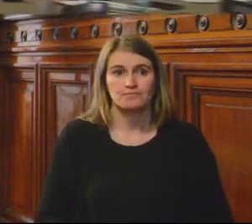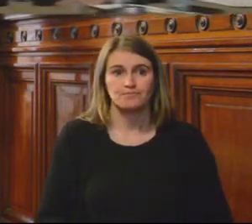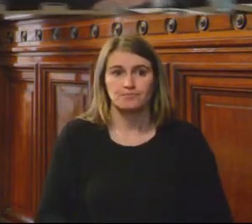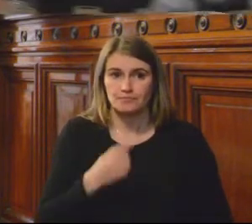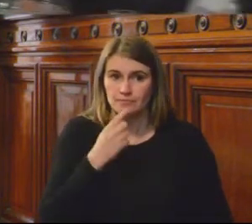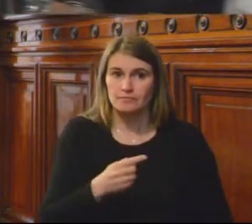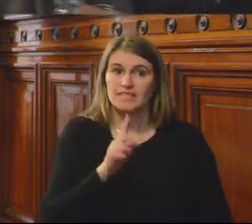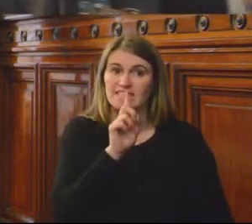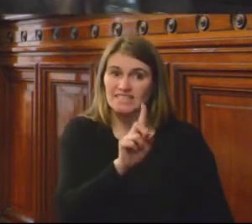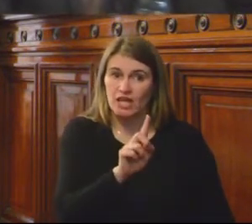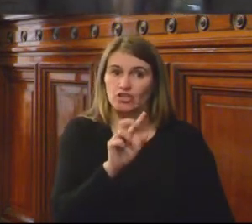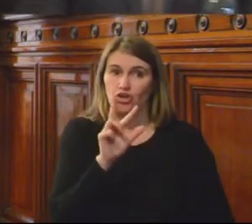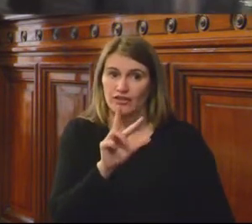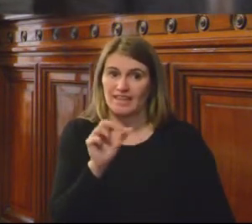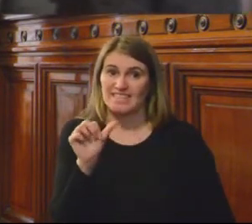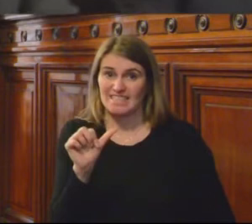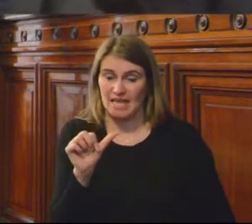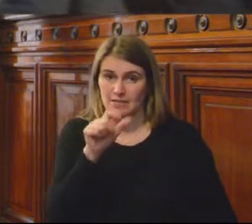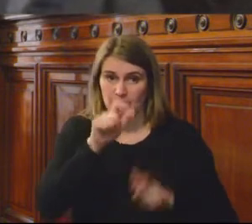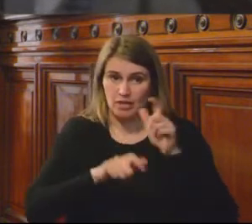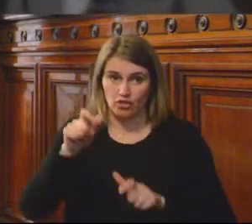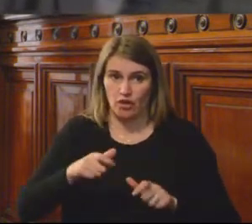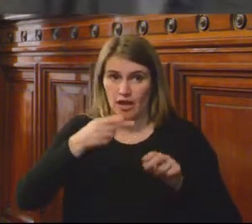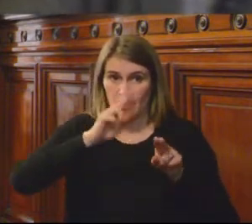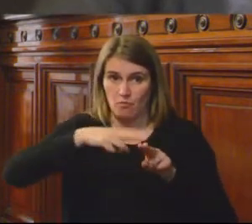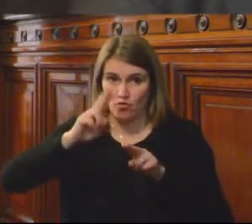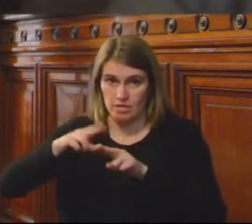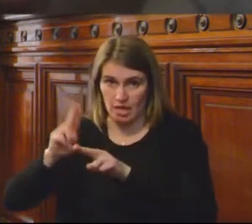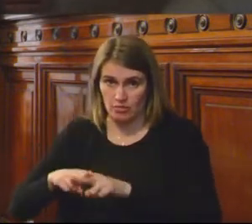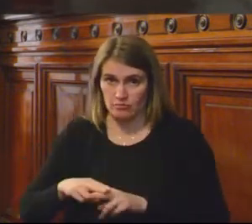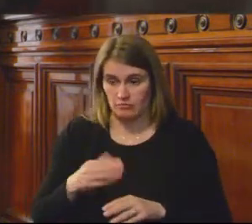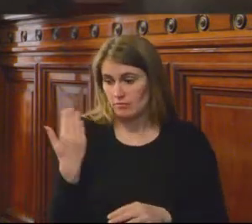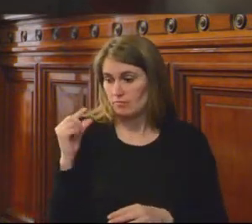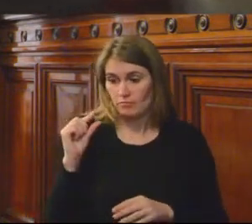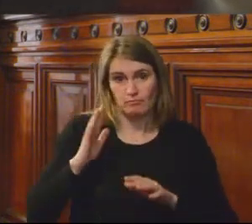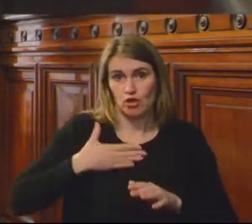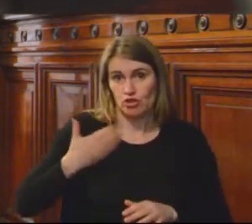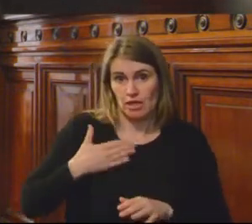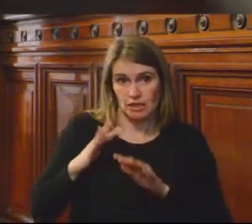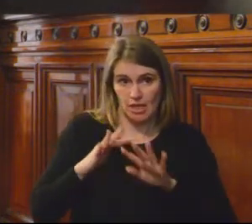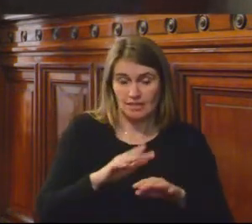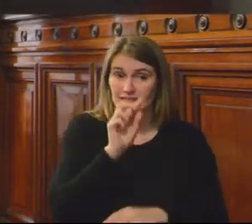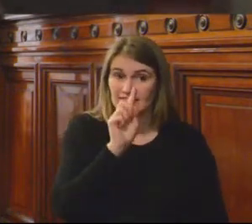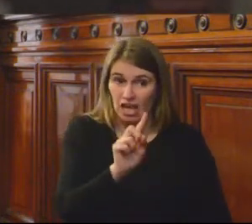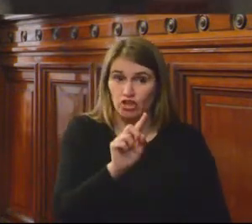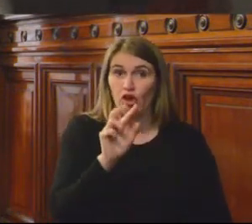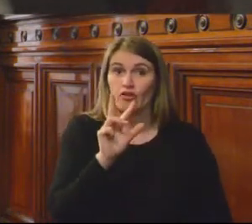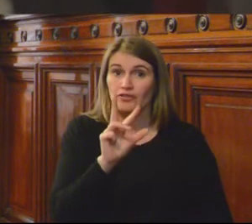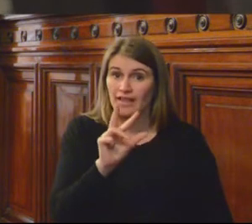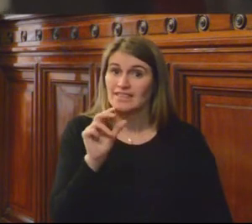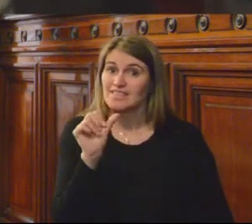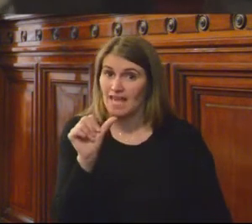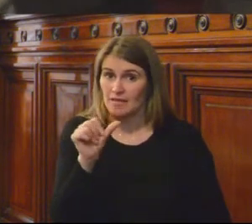Son 136 las personas que fallecieron en el contexto de las protestas recientes. De estas